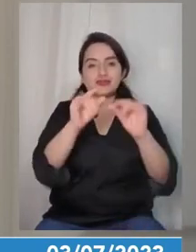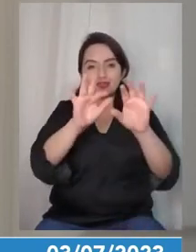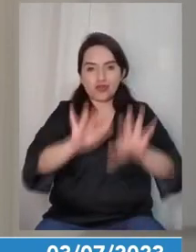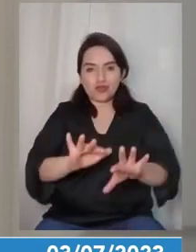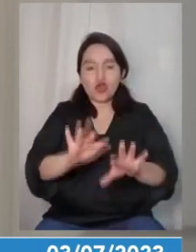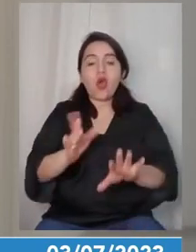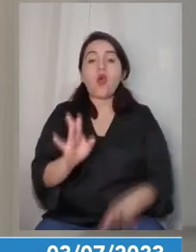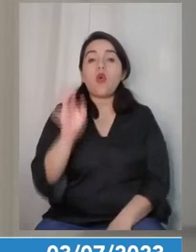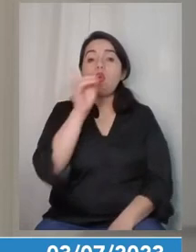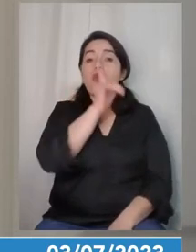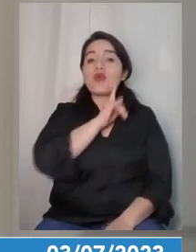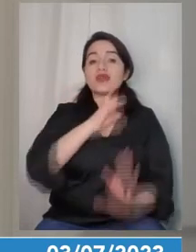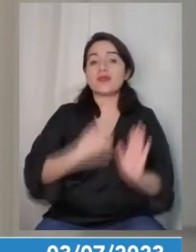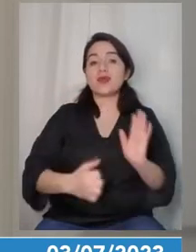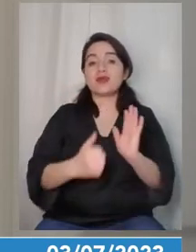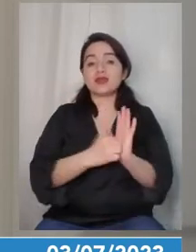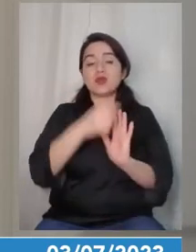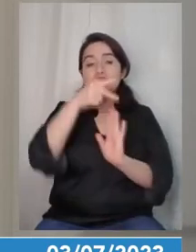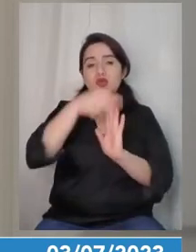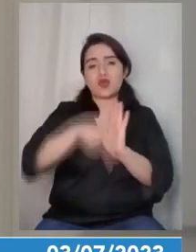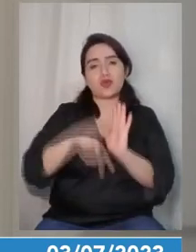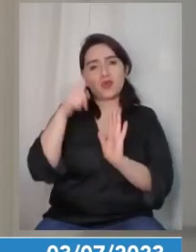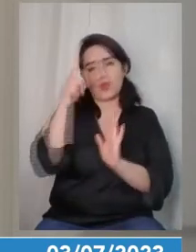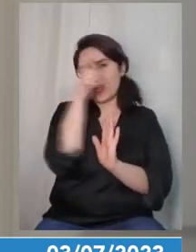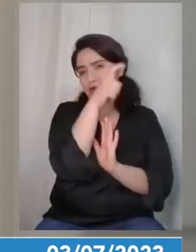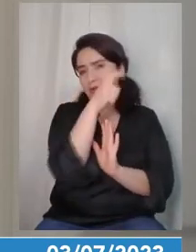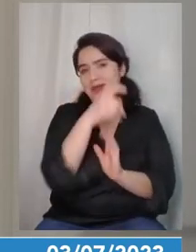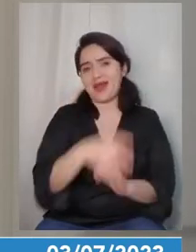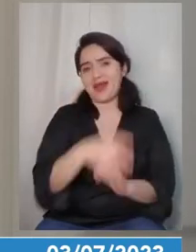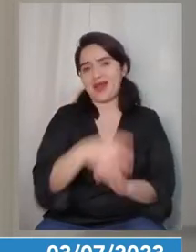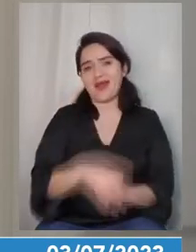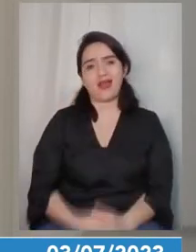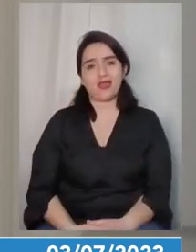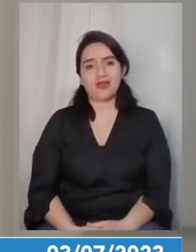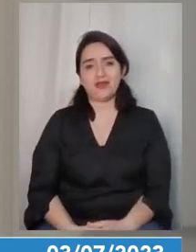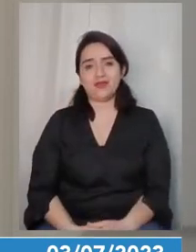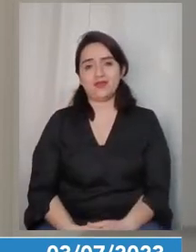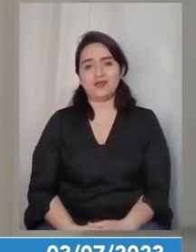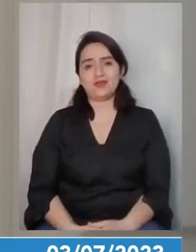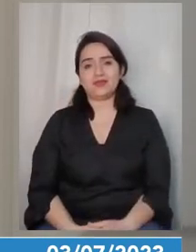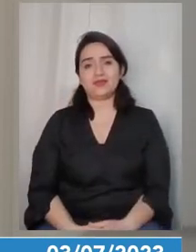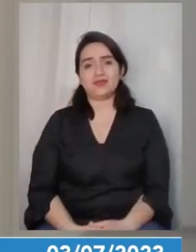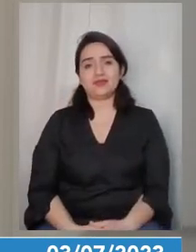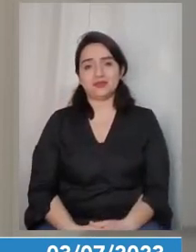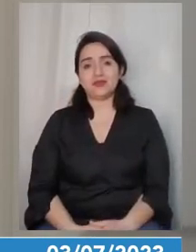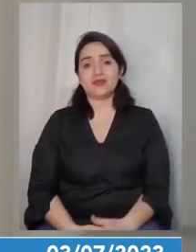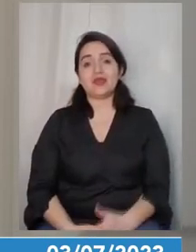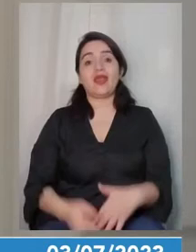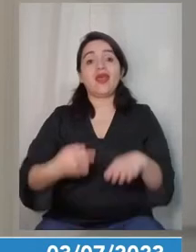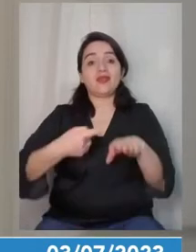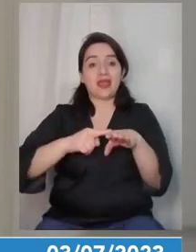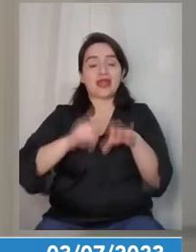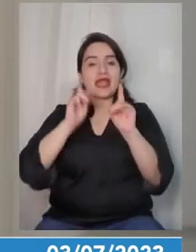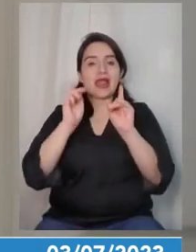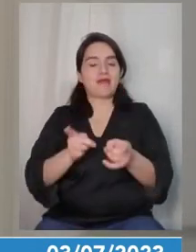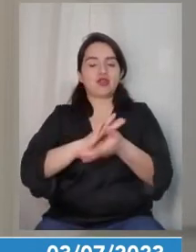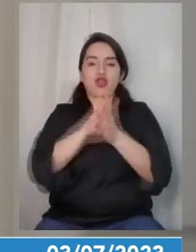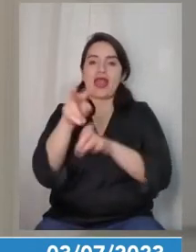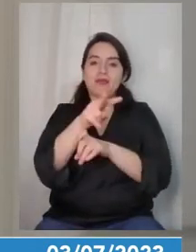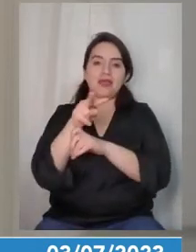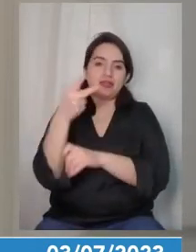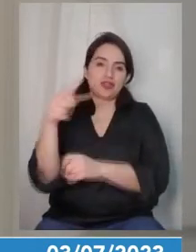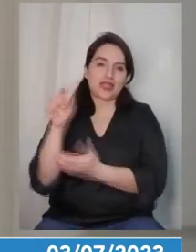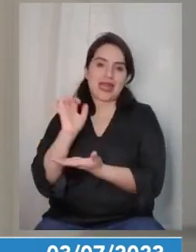muy compleja. O sea, yo creo que la técnica tiene que estar presente en toda la administración del Estado, no solo en lo ambiental. Entonces, exigir